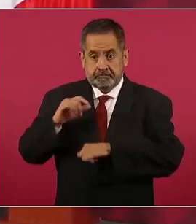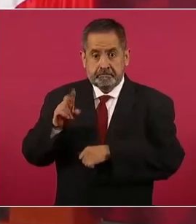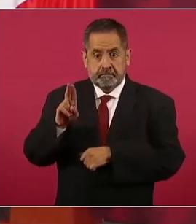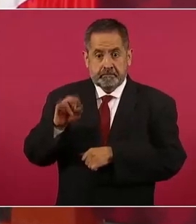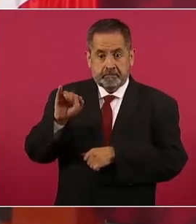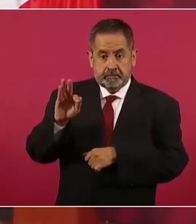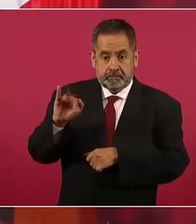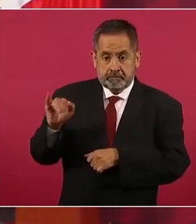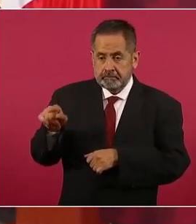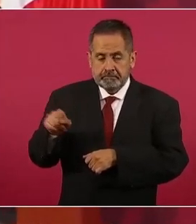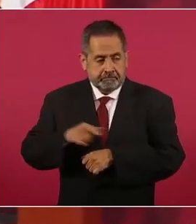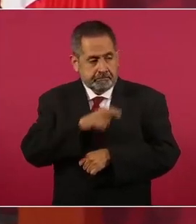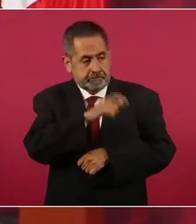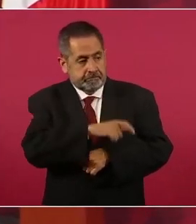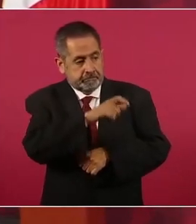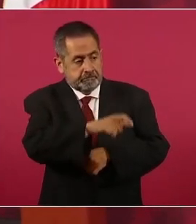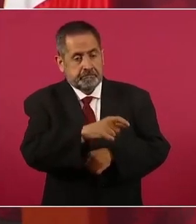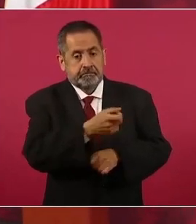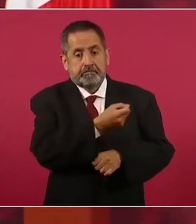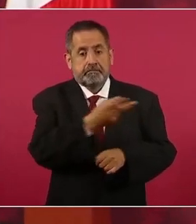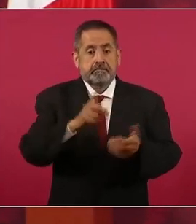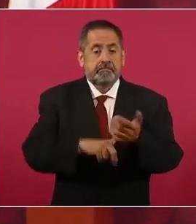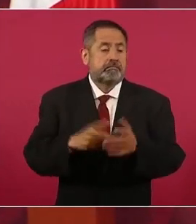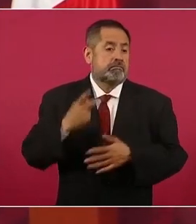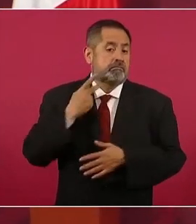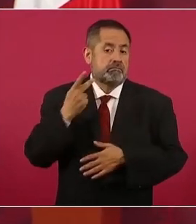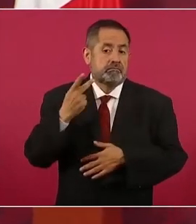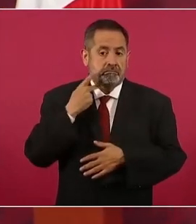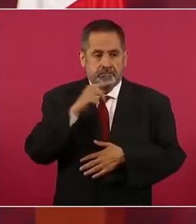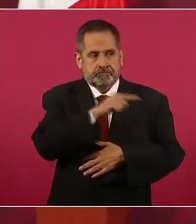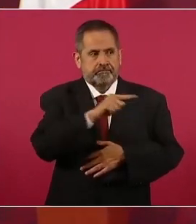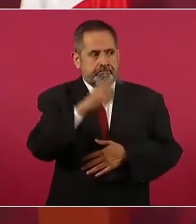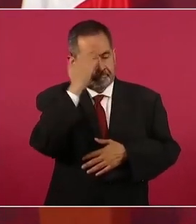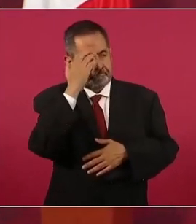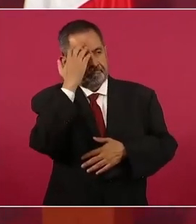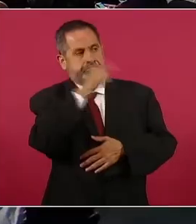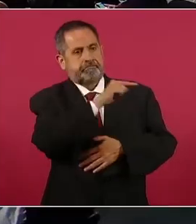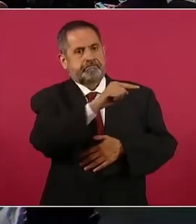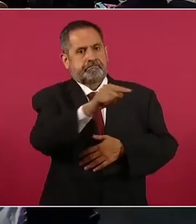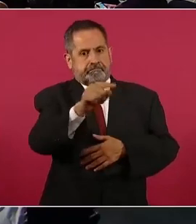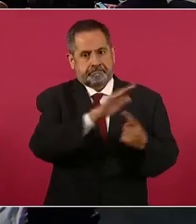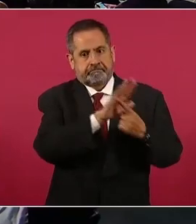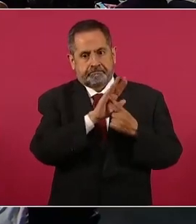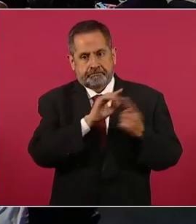con personas políticamente expuestas